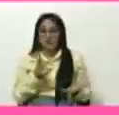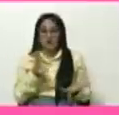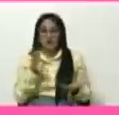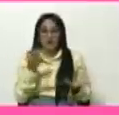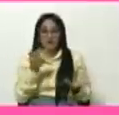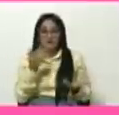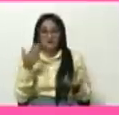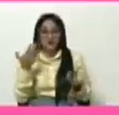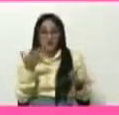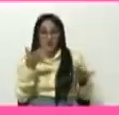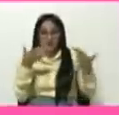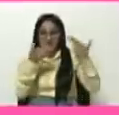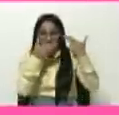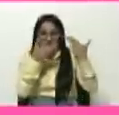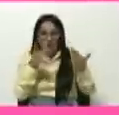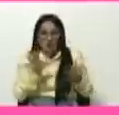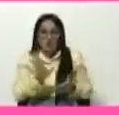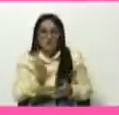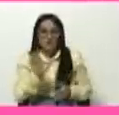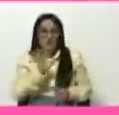Estado, era política de Estado.